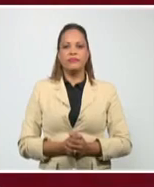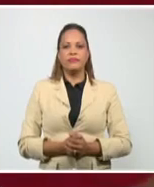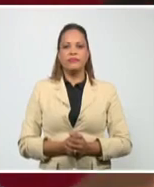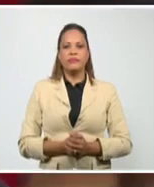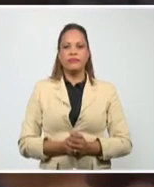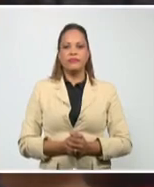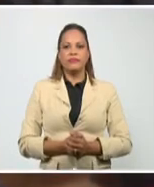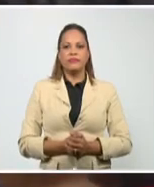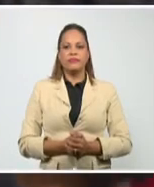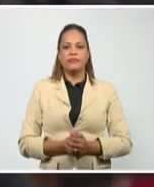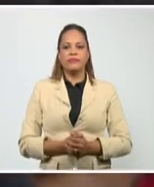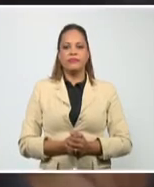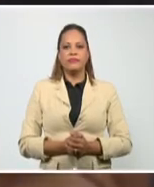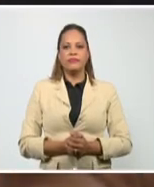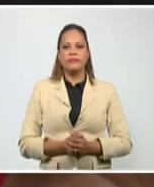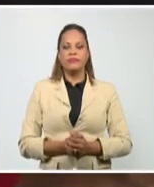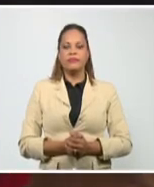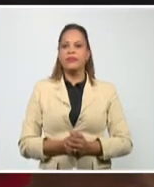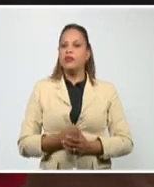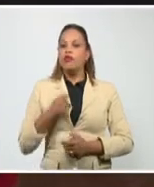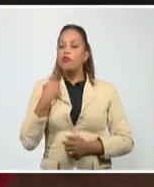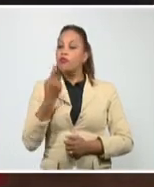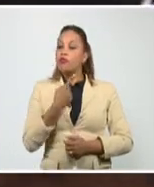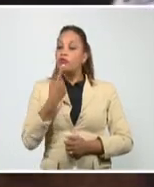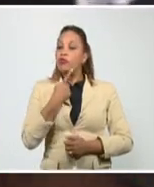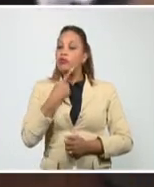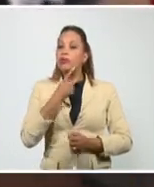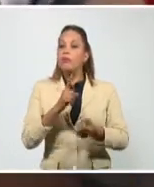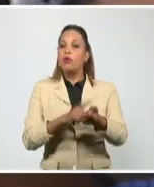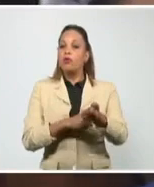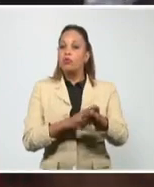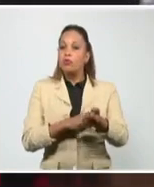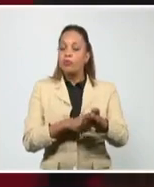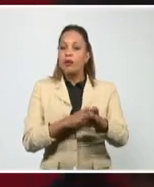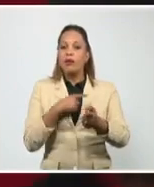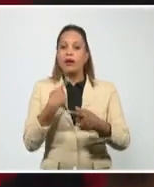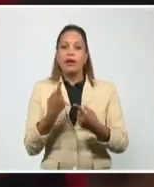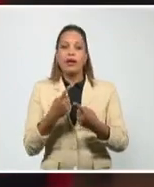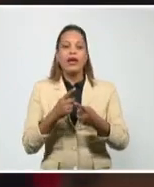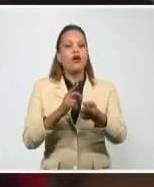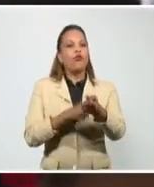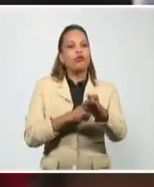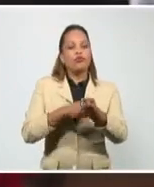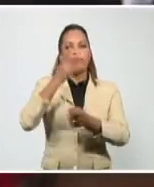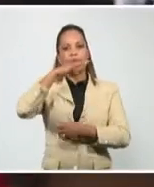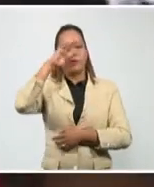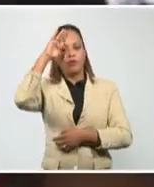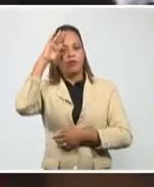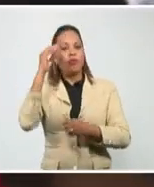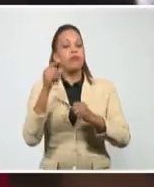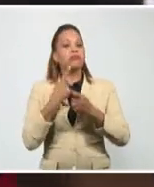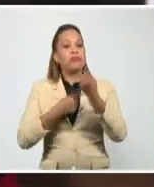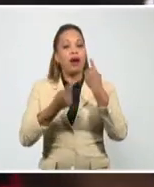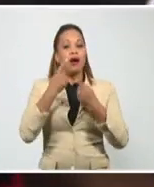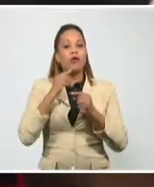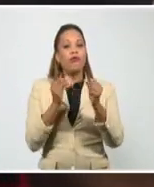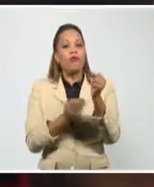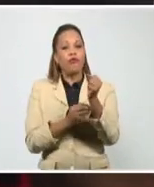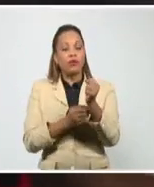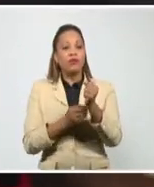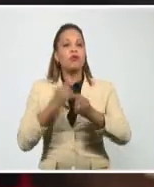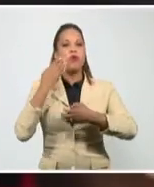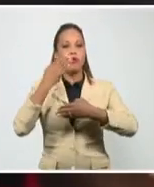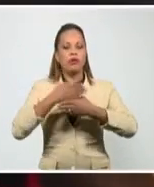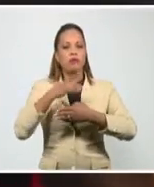tiempo. Que seamos herederos de una tradición muy fuerte, y donde los límites